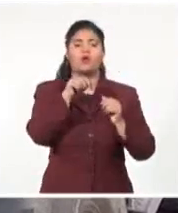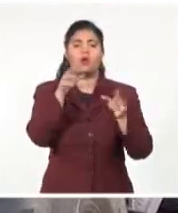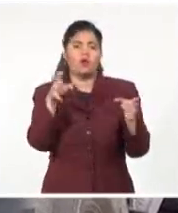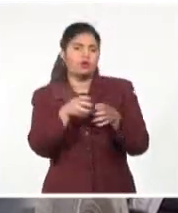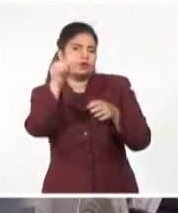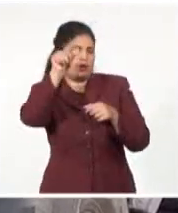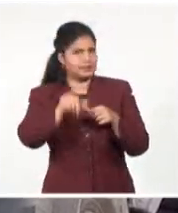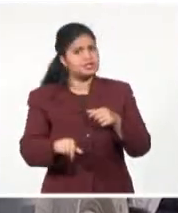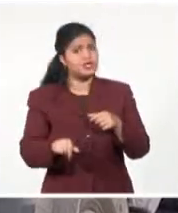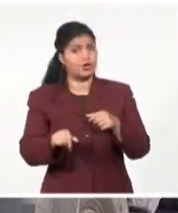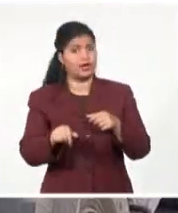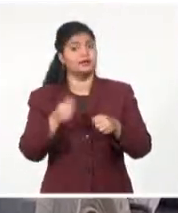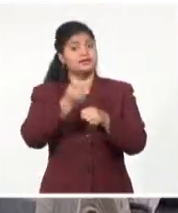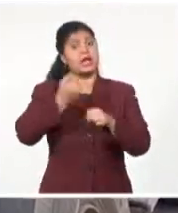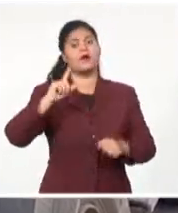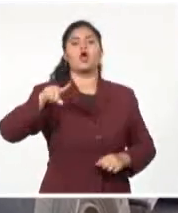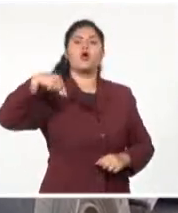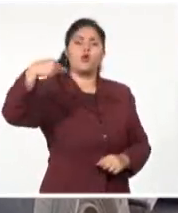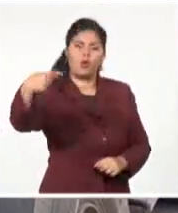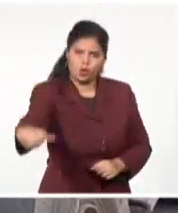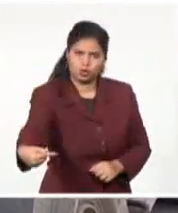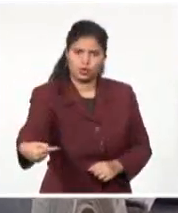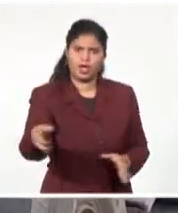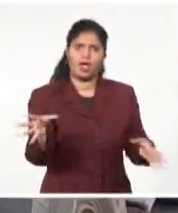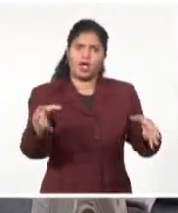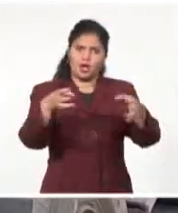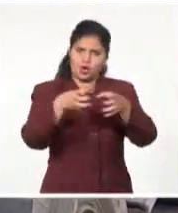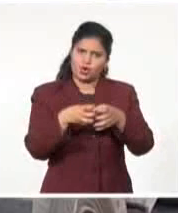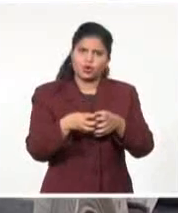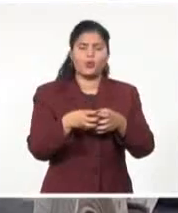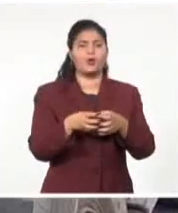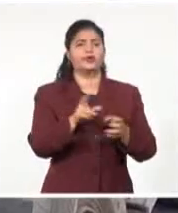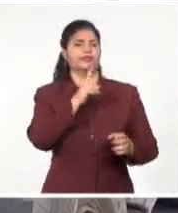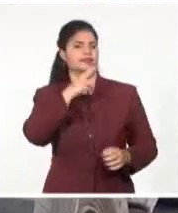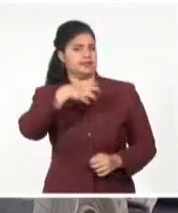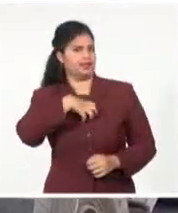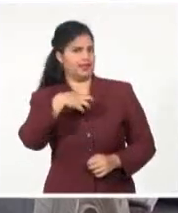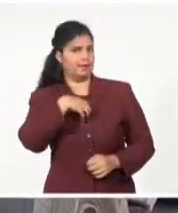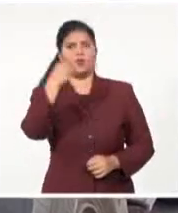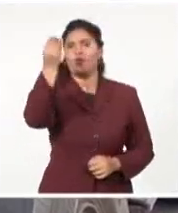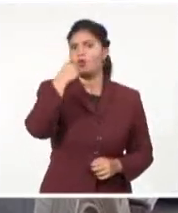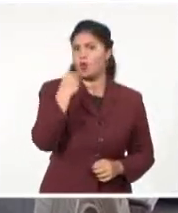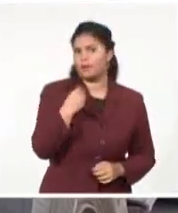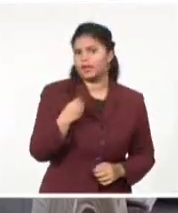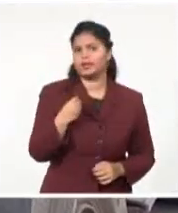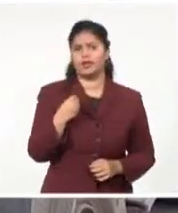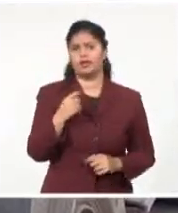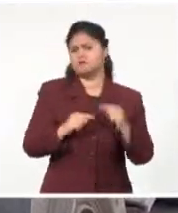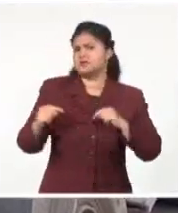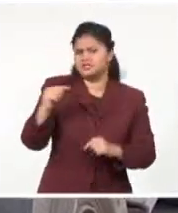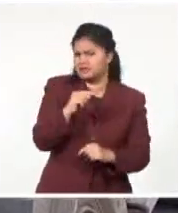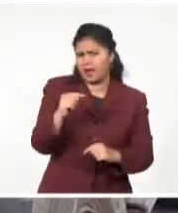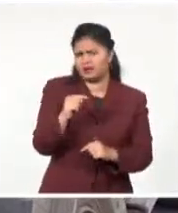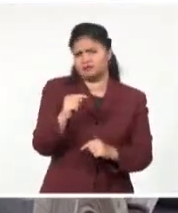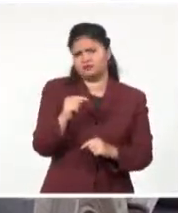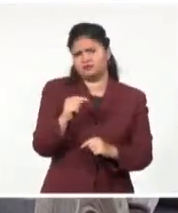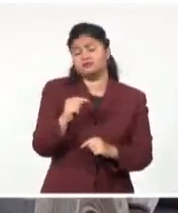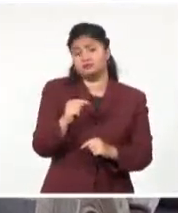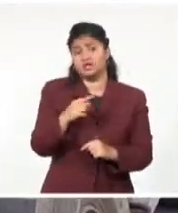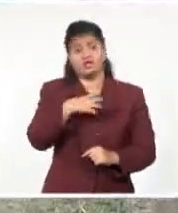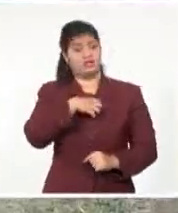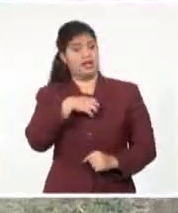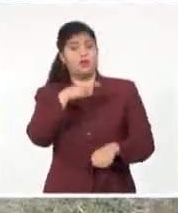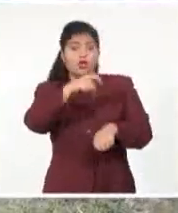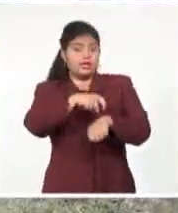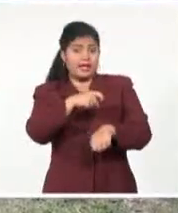los soldados en casas de campaña con un grupo de electrógeno. Tenemos el agua, tenemos los víveres, el abastecimiento bastante, para el tiempo que sea